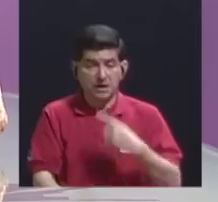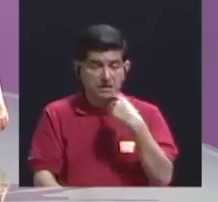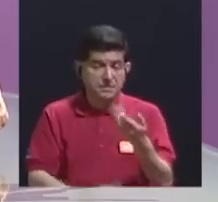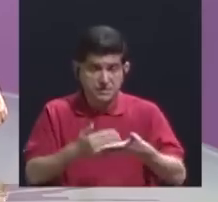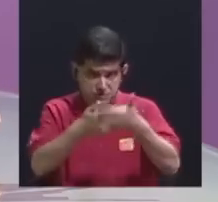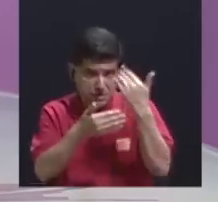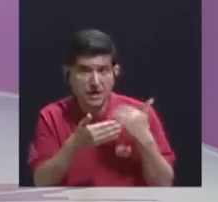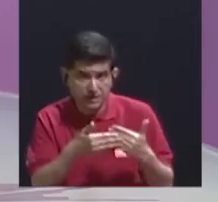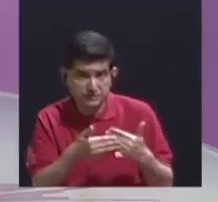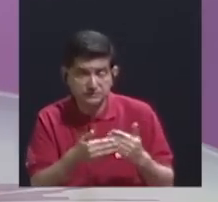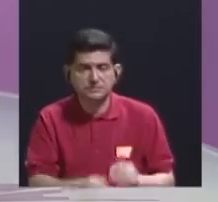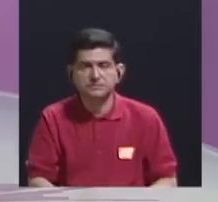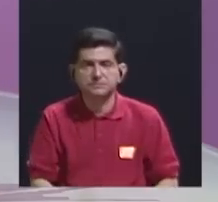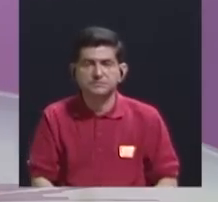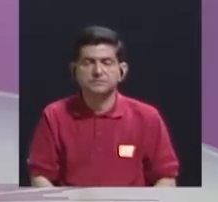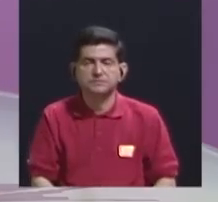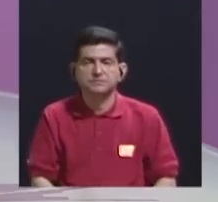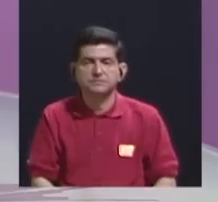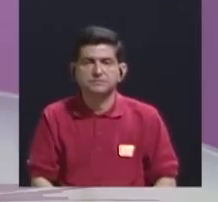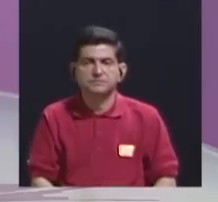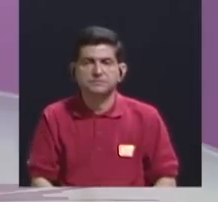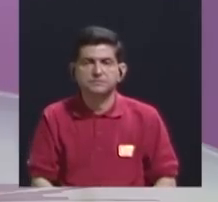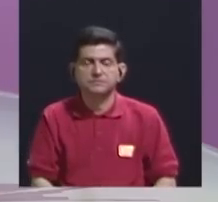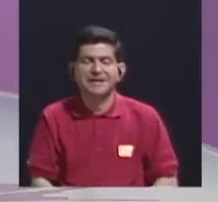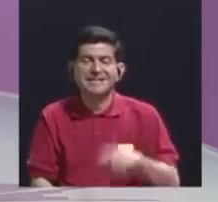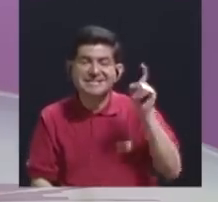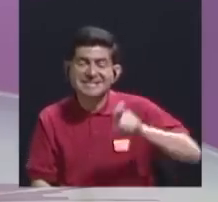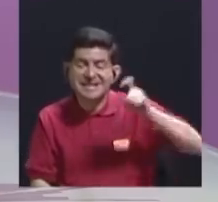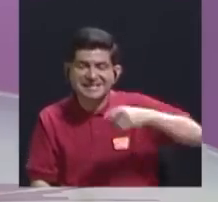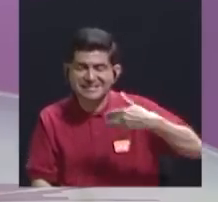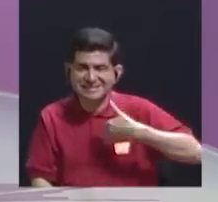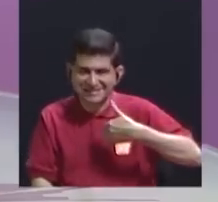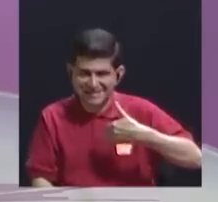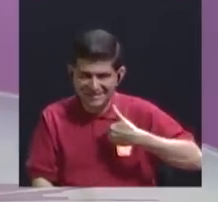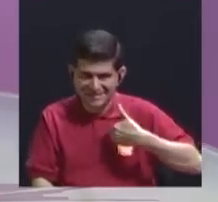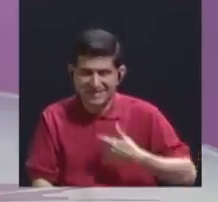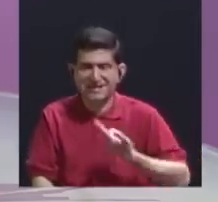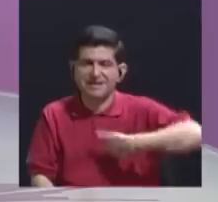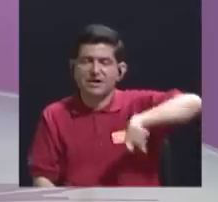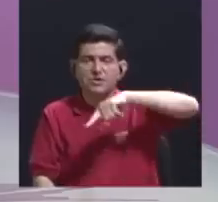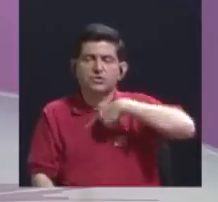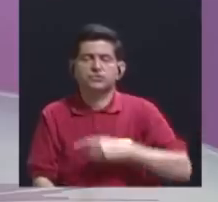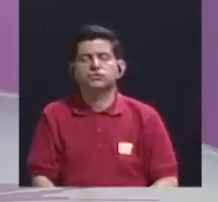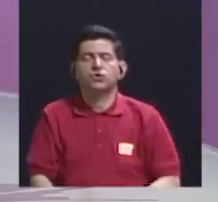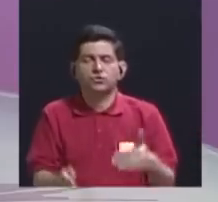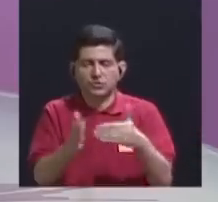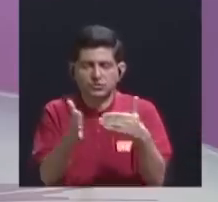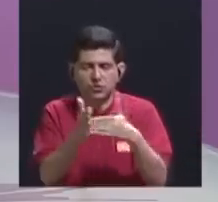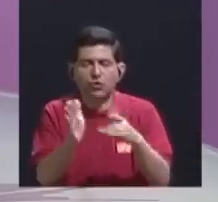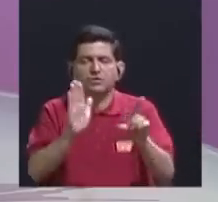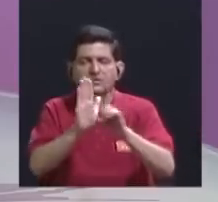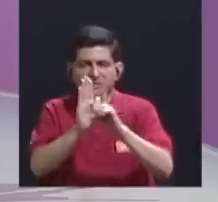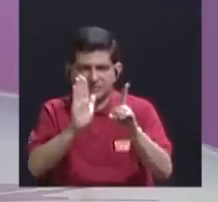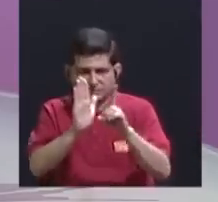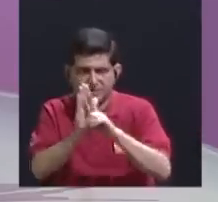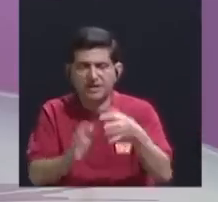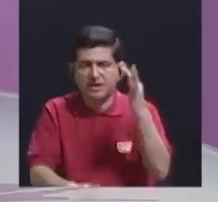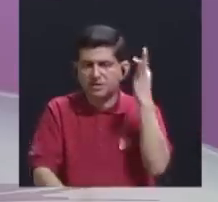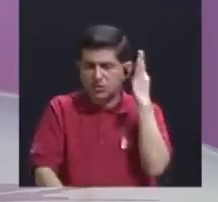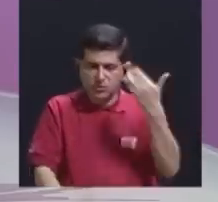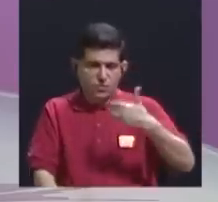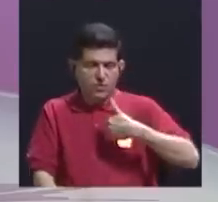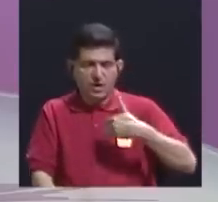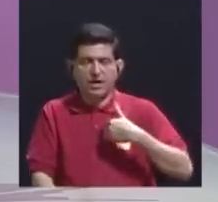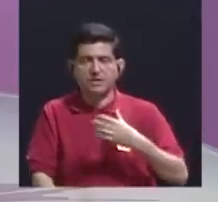hasta ahorita que de de la necesidad que tenemos de reivindicar el derecho que las mujeres